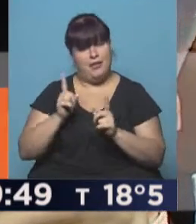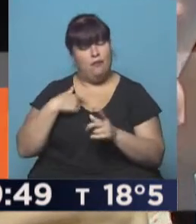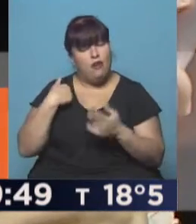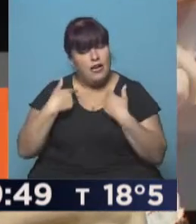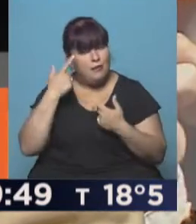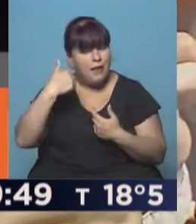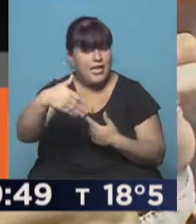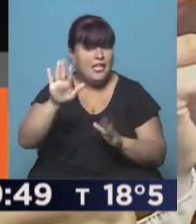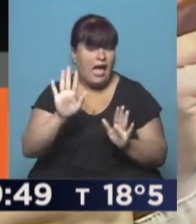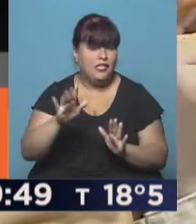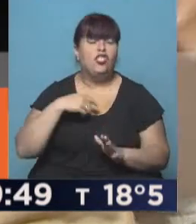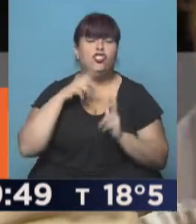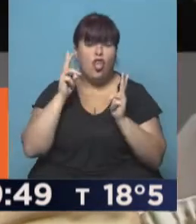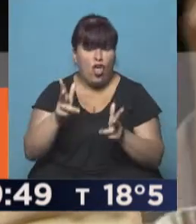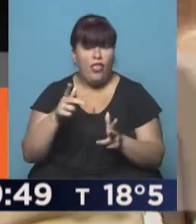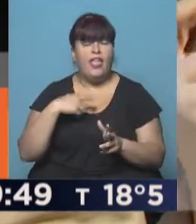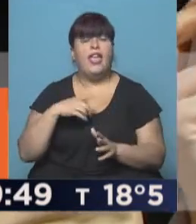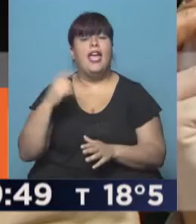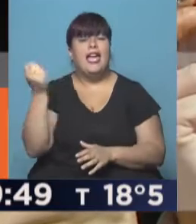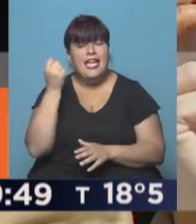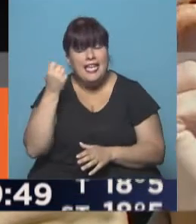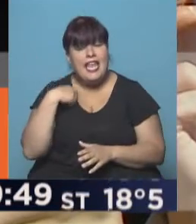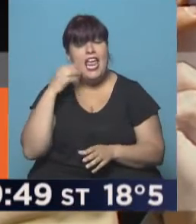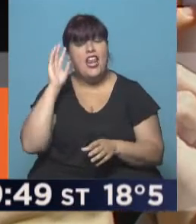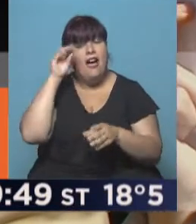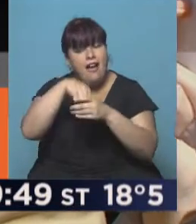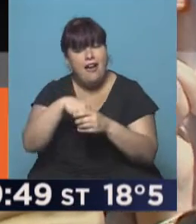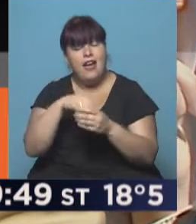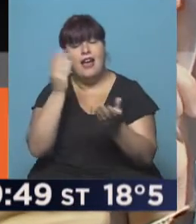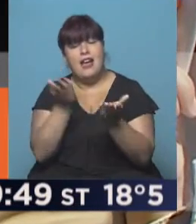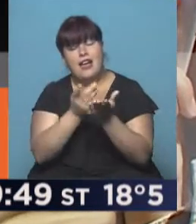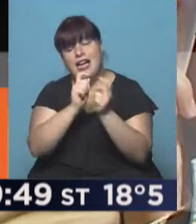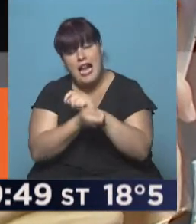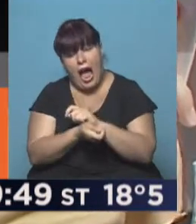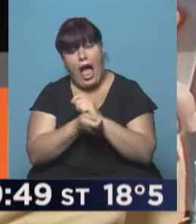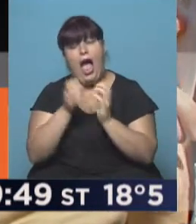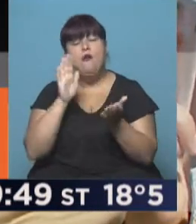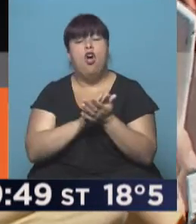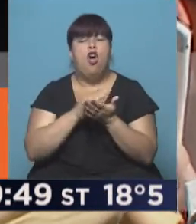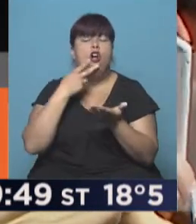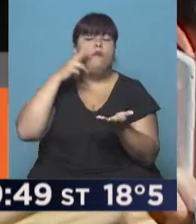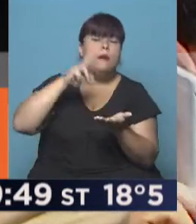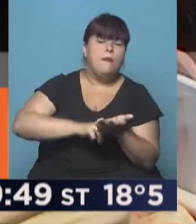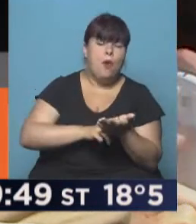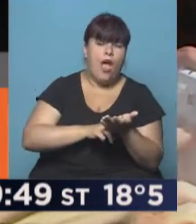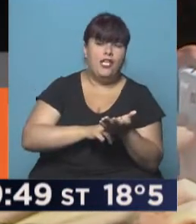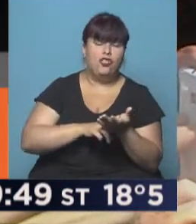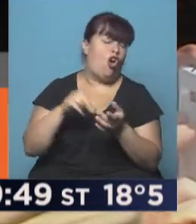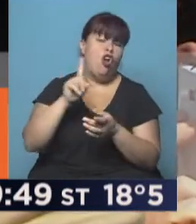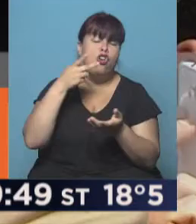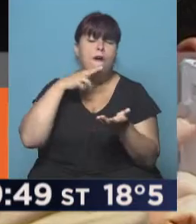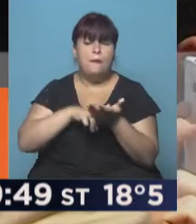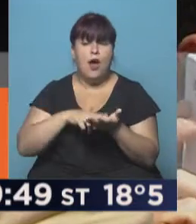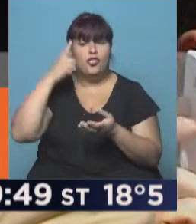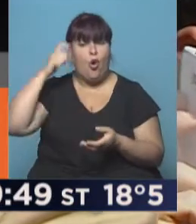estamos aspirando. Yo dije que quería introducir una modificación con respecto a cómo tributan o que no tributan